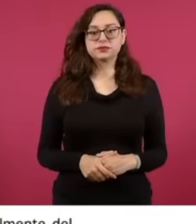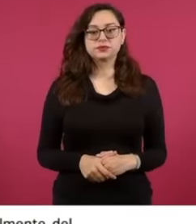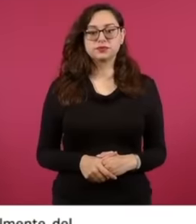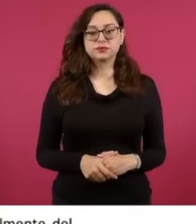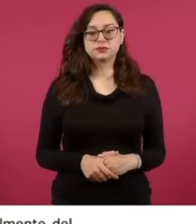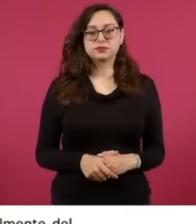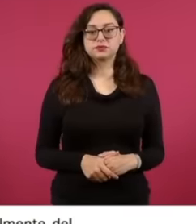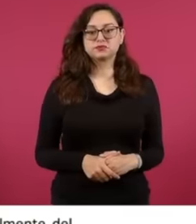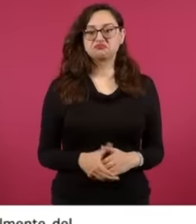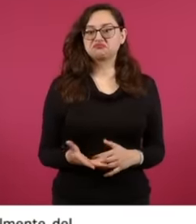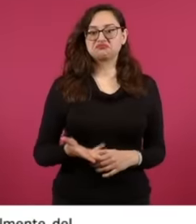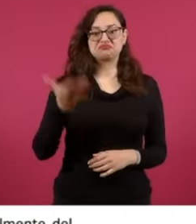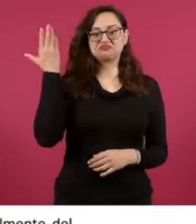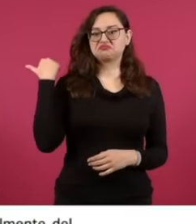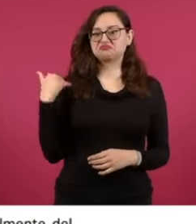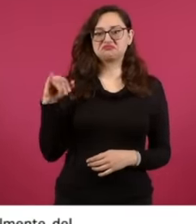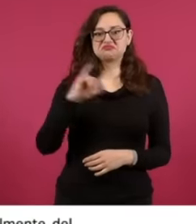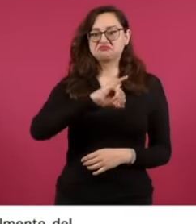Nunca.